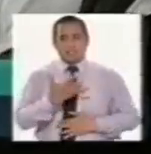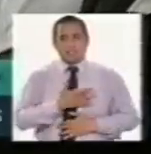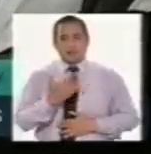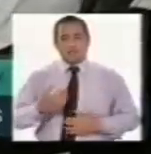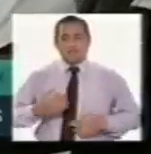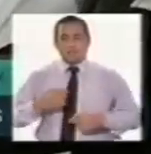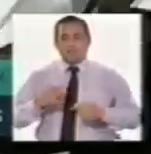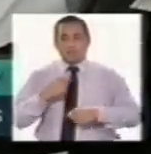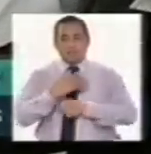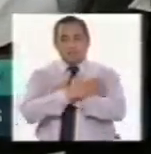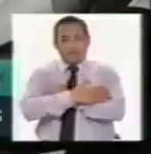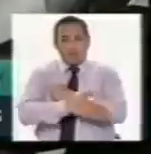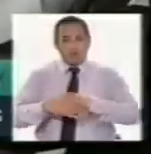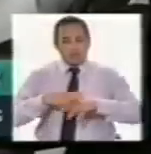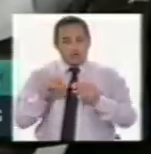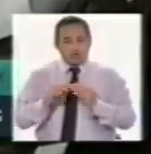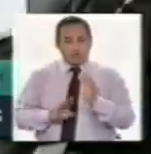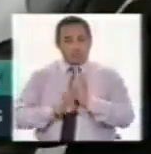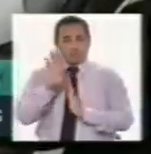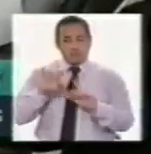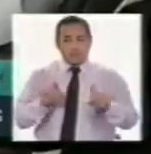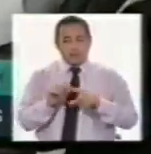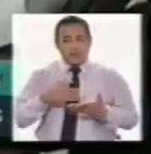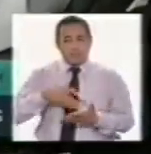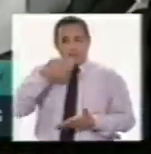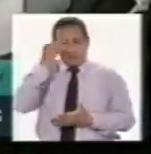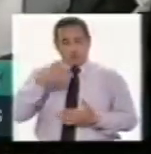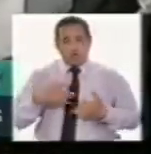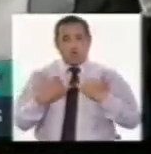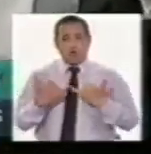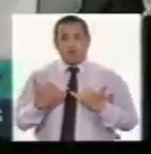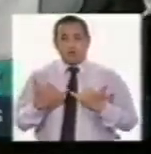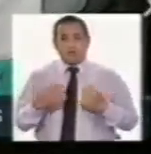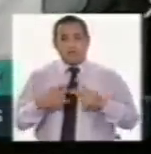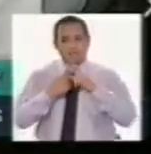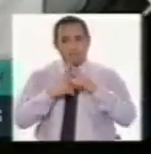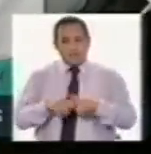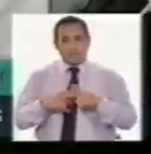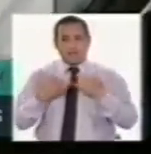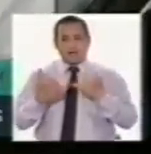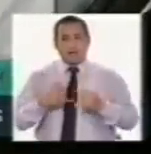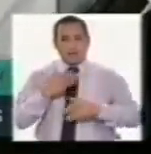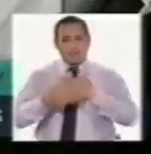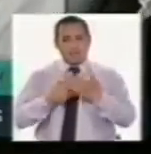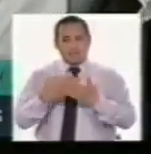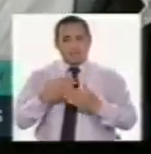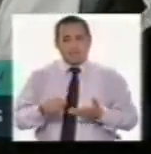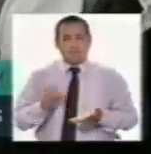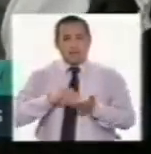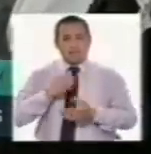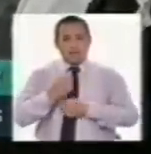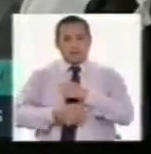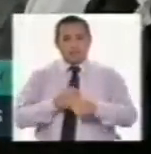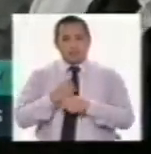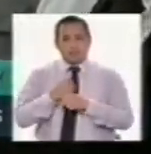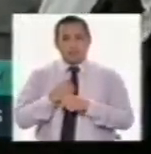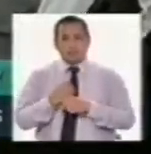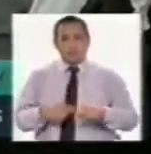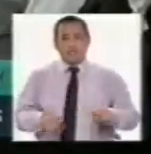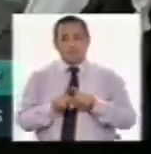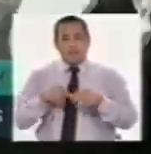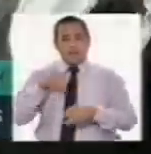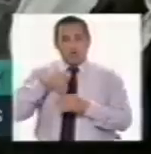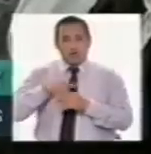beneficios de lo que están aprendiendo el día de hoy y han comenzado a hacerlo ya semanas atrás entiendo